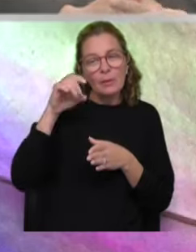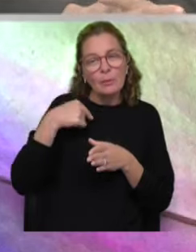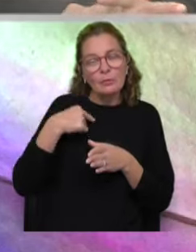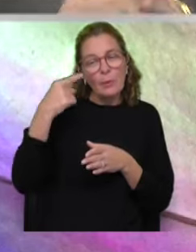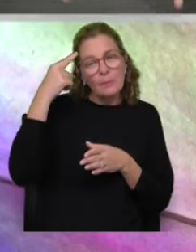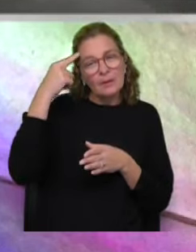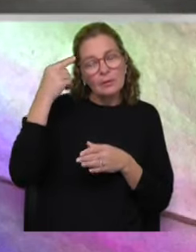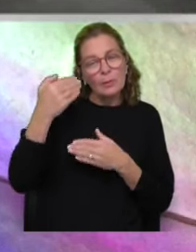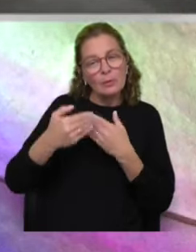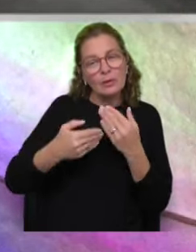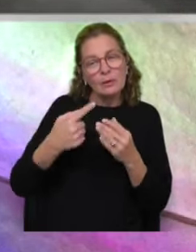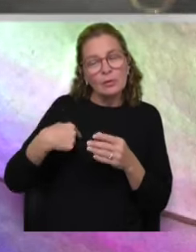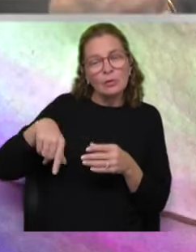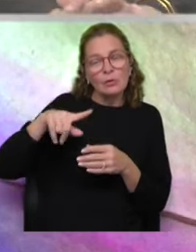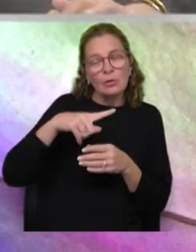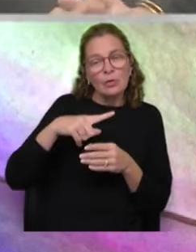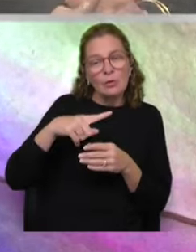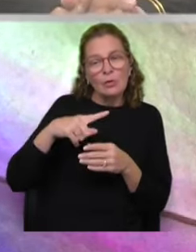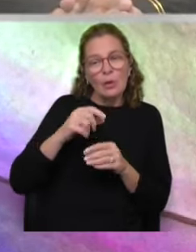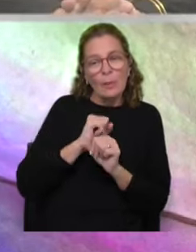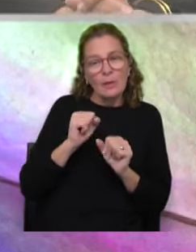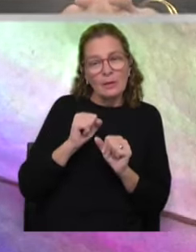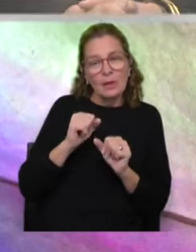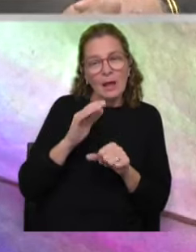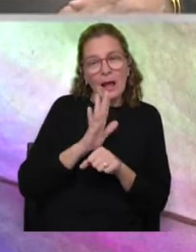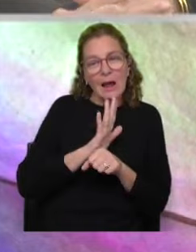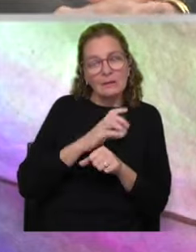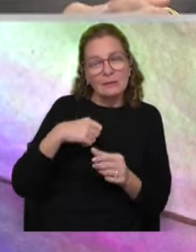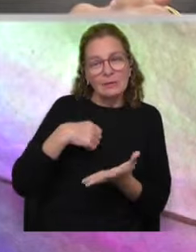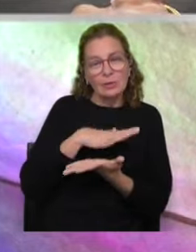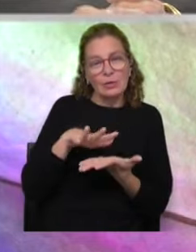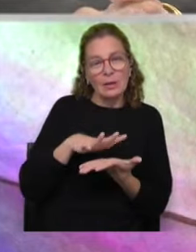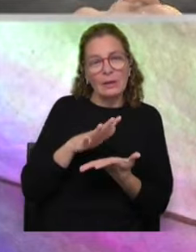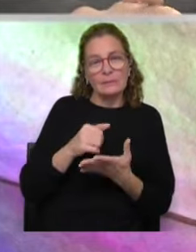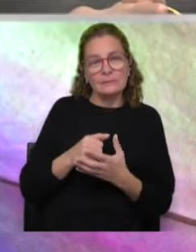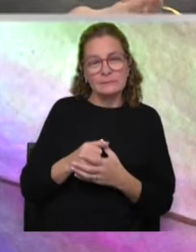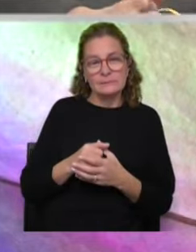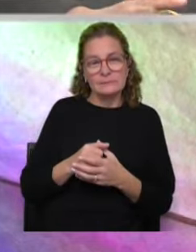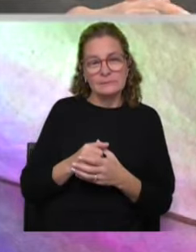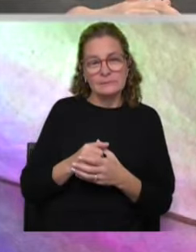yo debemos seguir, desde todos los ángulos que se pueda del arte y de la sociedad. ¿Y